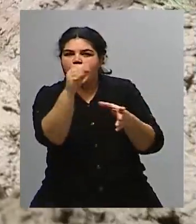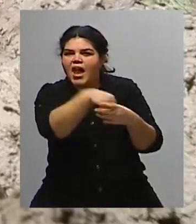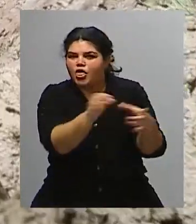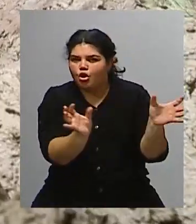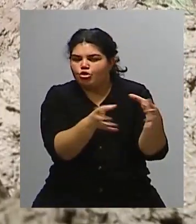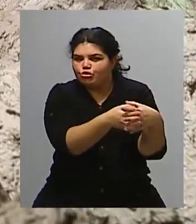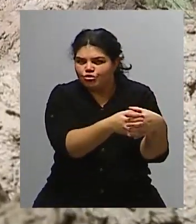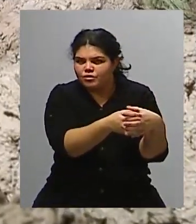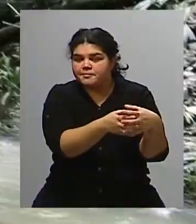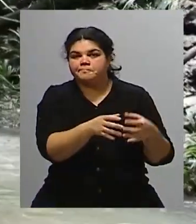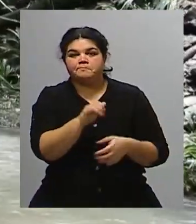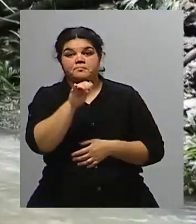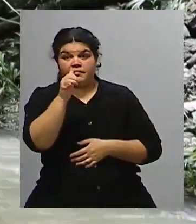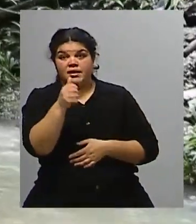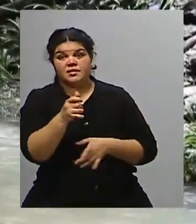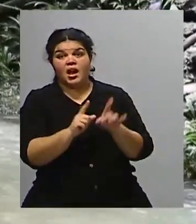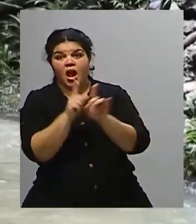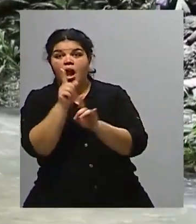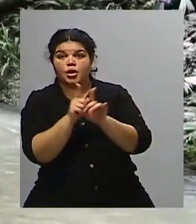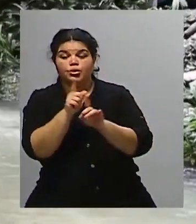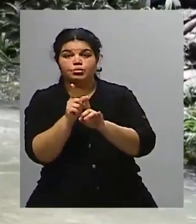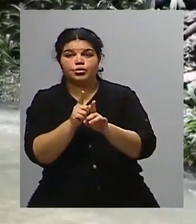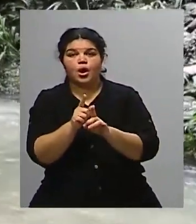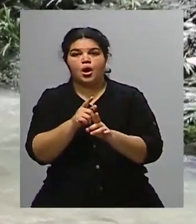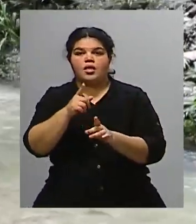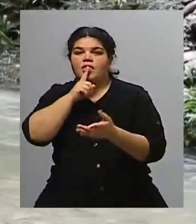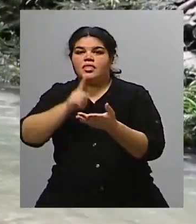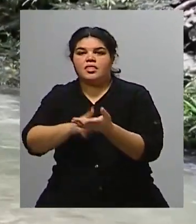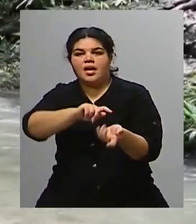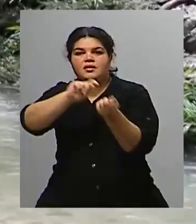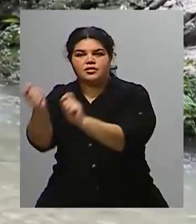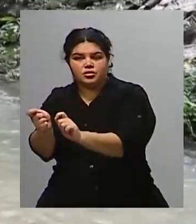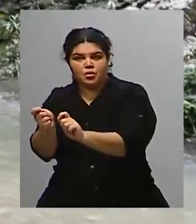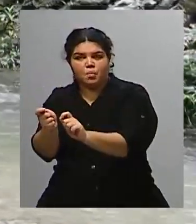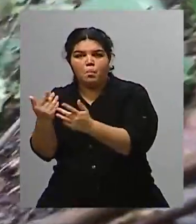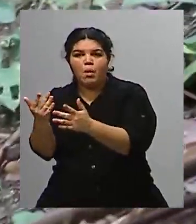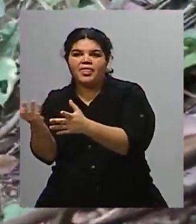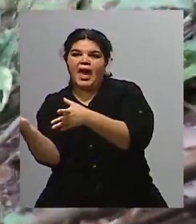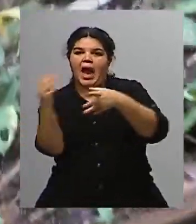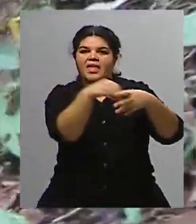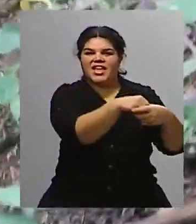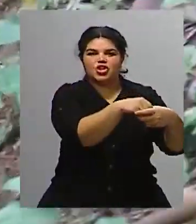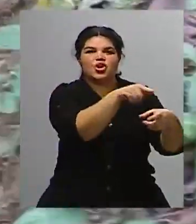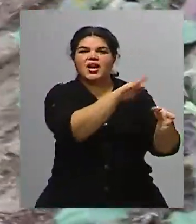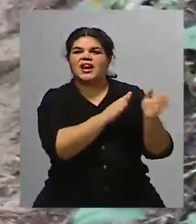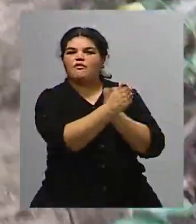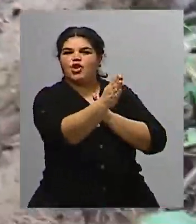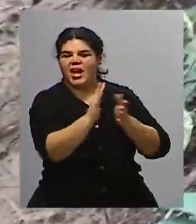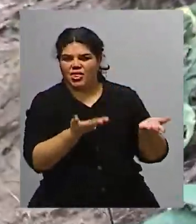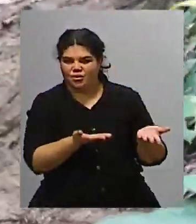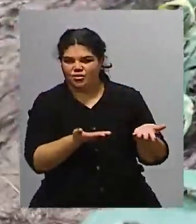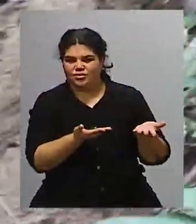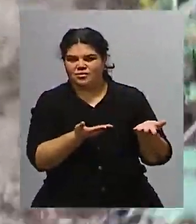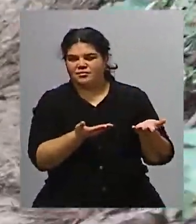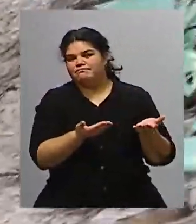digamos, que podrían efectivamente entrar dentro de la categoría de refugiados. Quizás ahí después